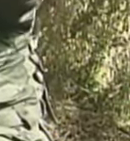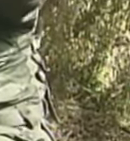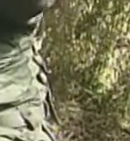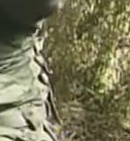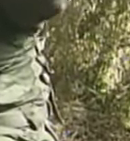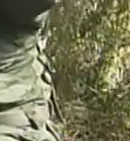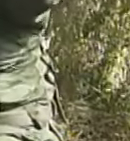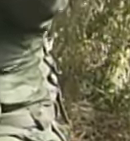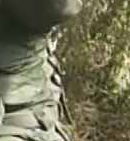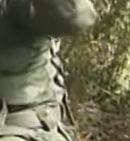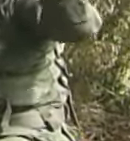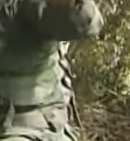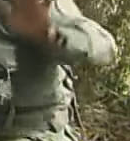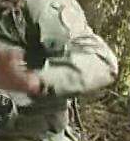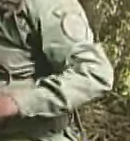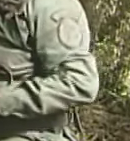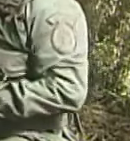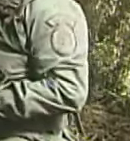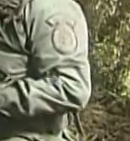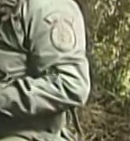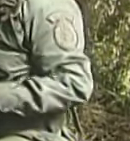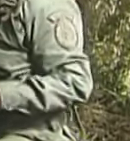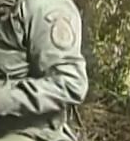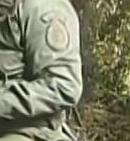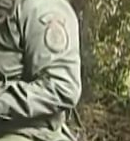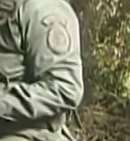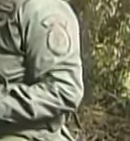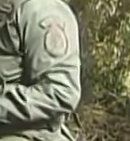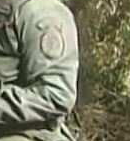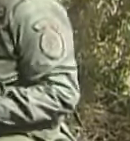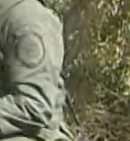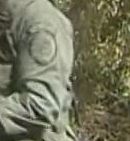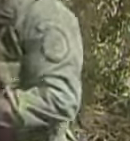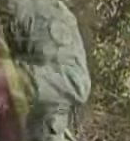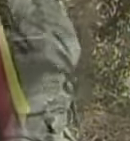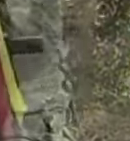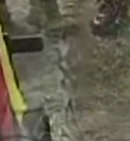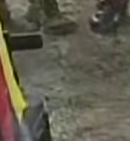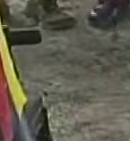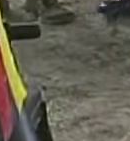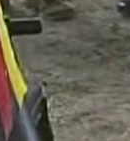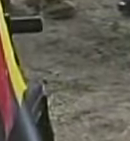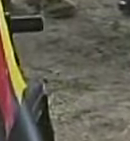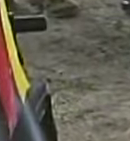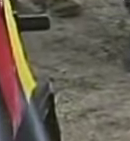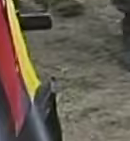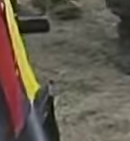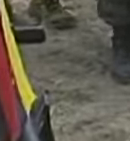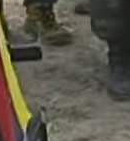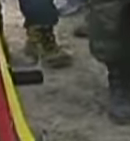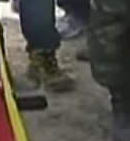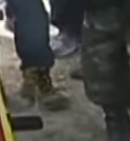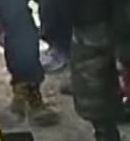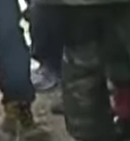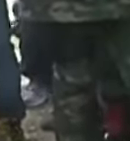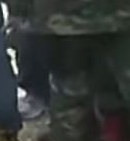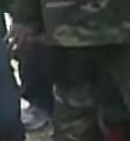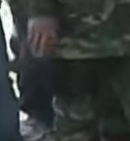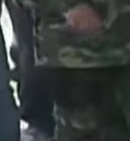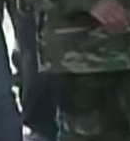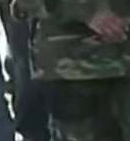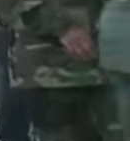al tanque enemigo o a la casamata enemiga. Y hacia adentro se dispara el cañón, ¿verdad? Para